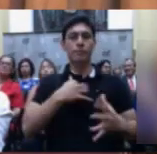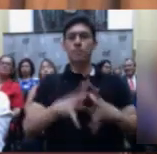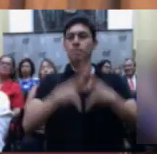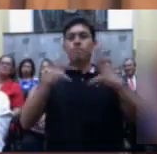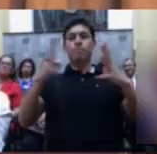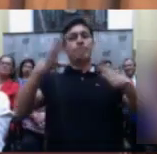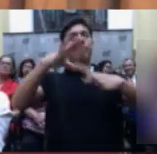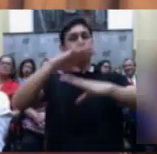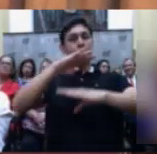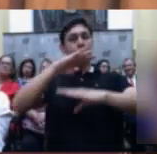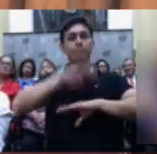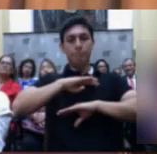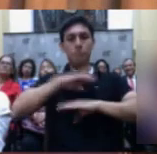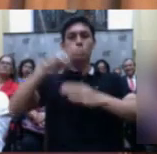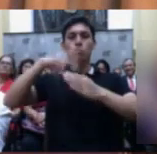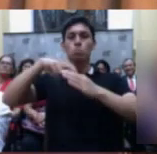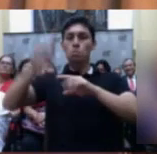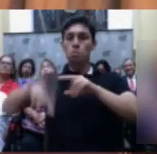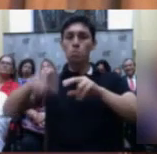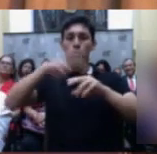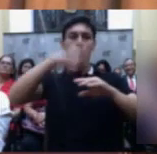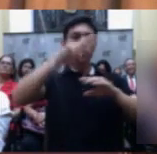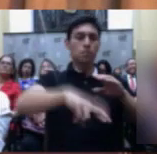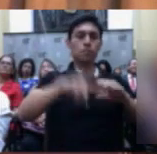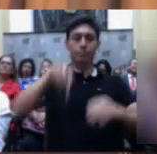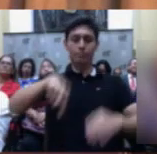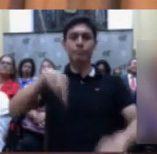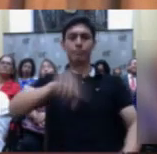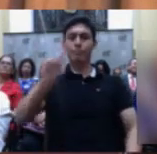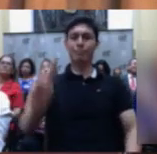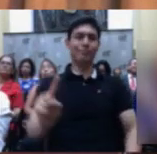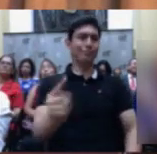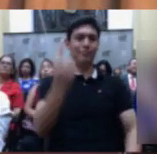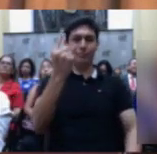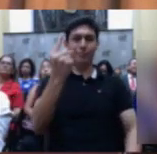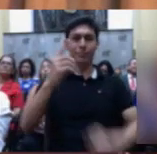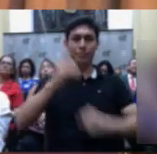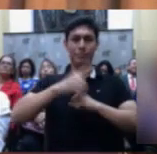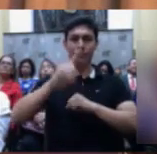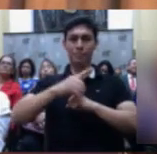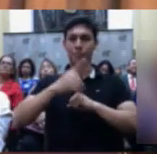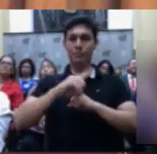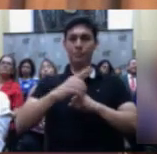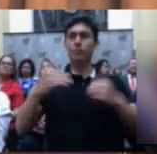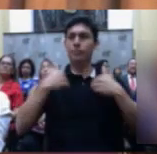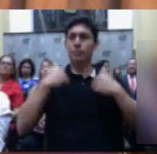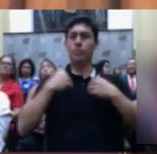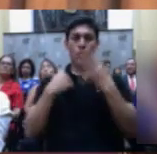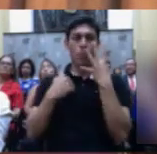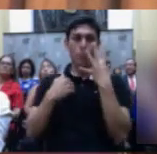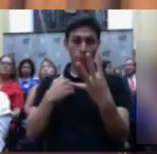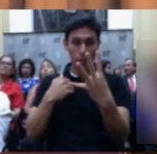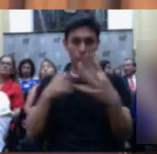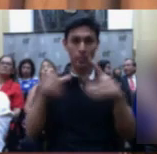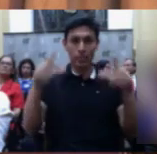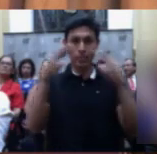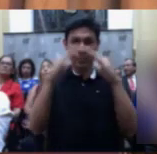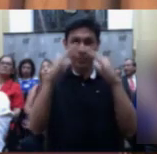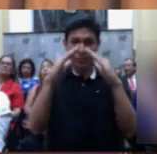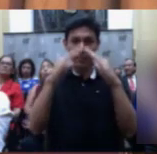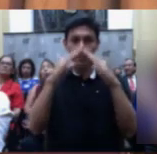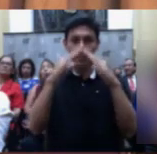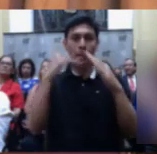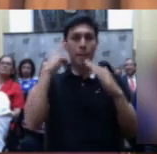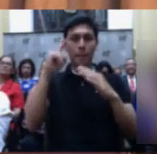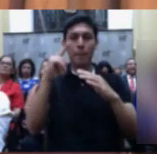satisfecho con los resultados porque somos el único distrito que cuenta con 4 casas para el adulto mayor con actividades que